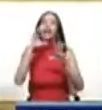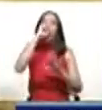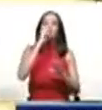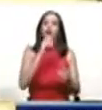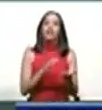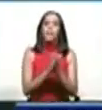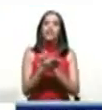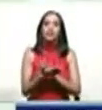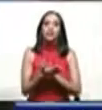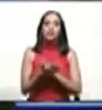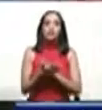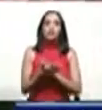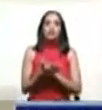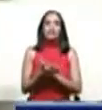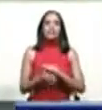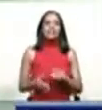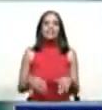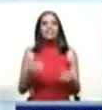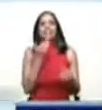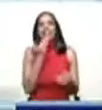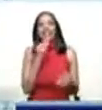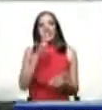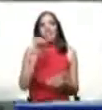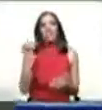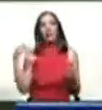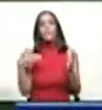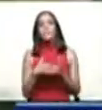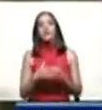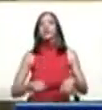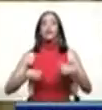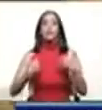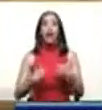pasado cerca de 300.000, más de